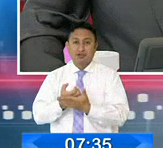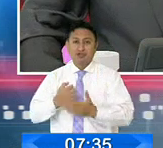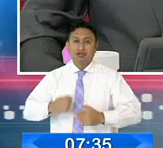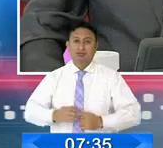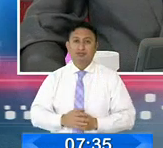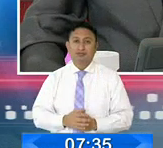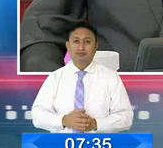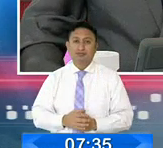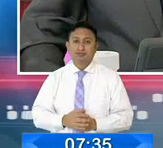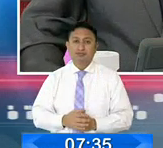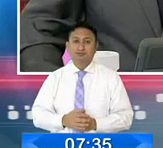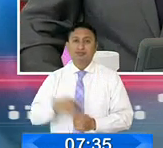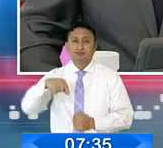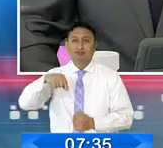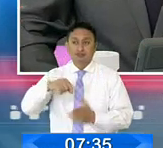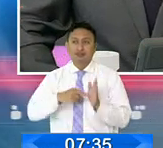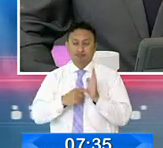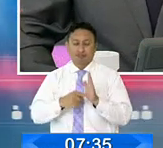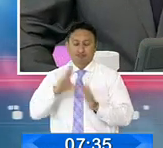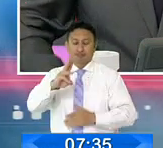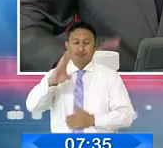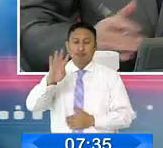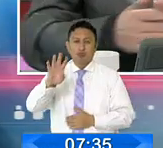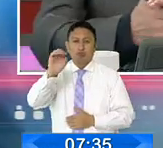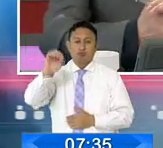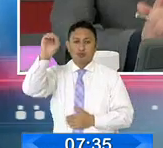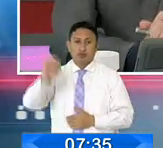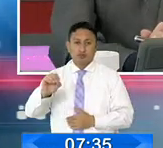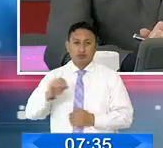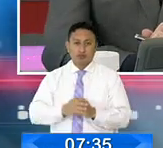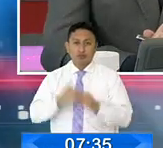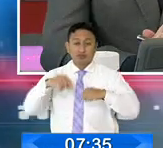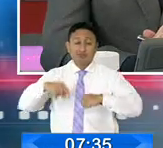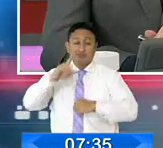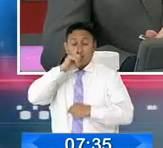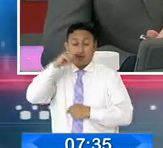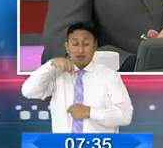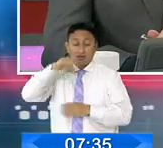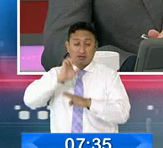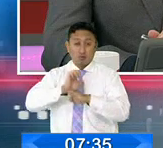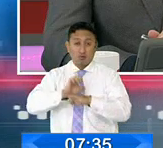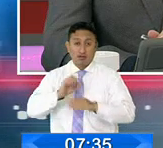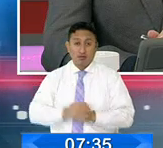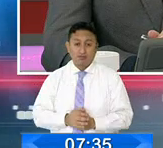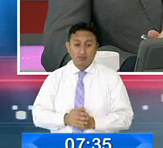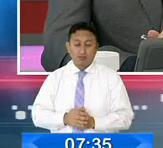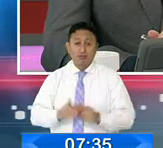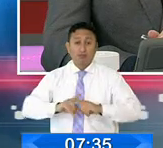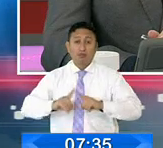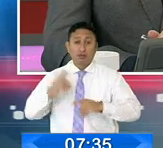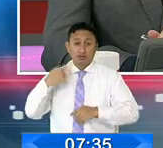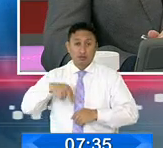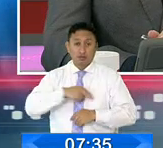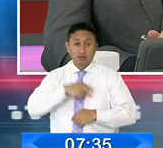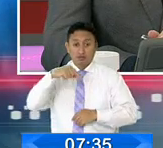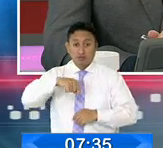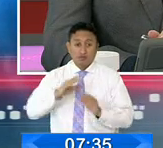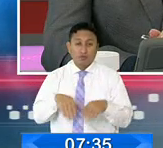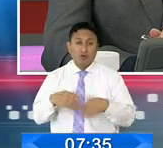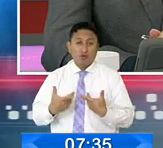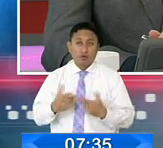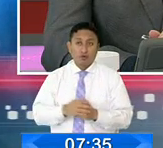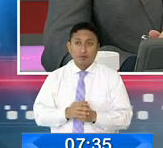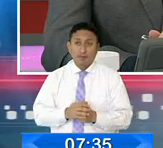solidaria representa el 64% del empleo en el Ecuador. Si nosotros entonces, a través de un